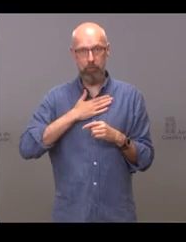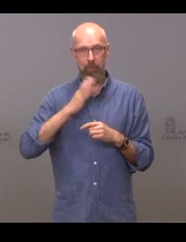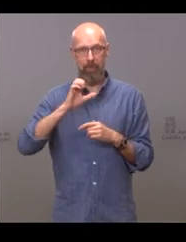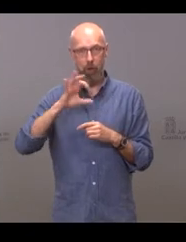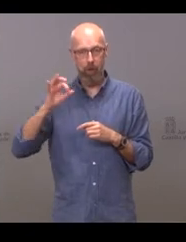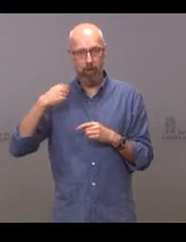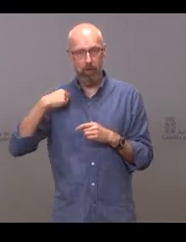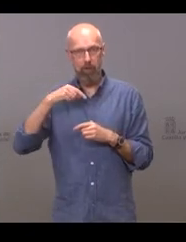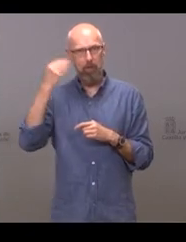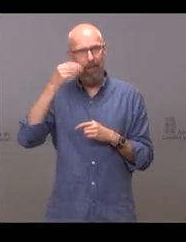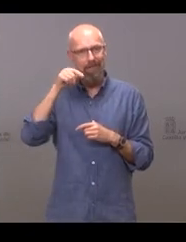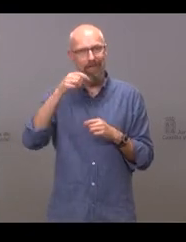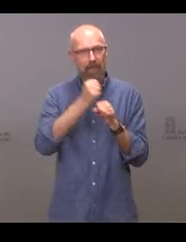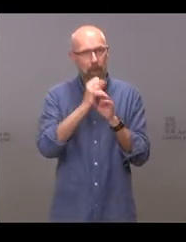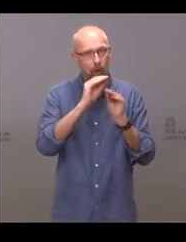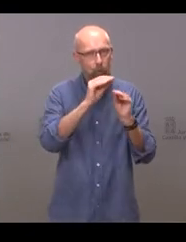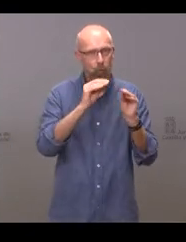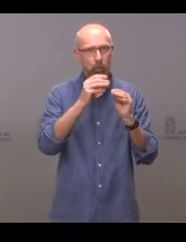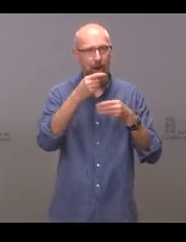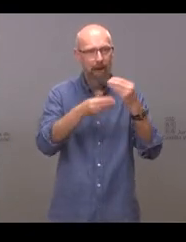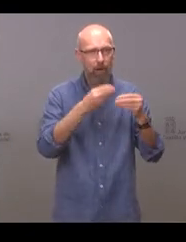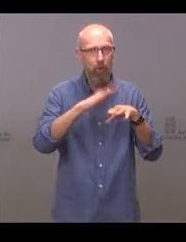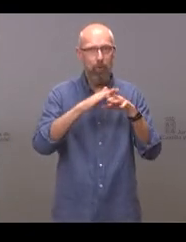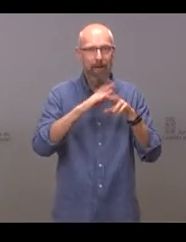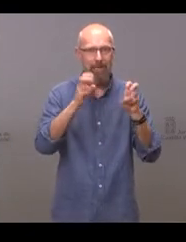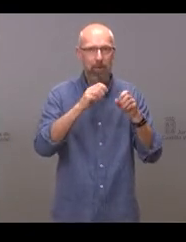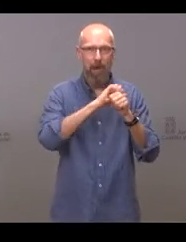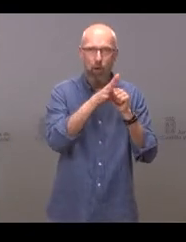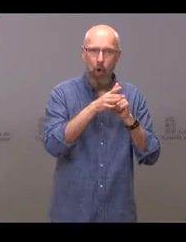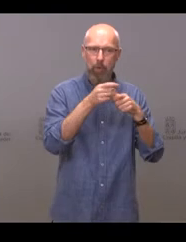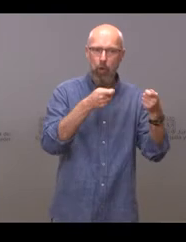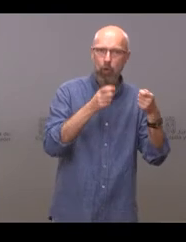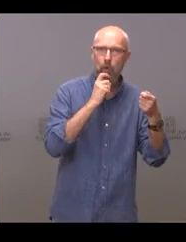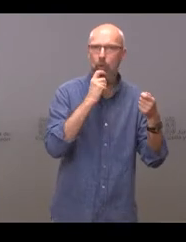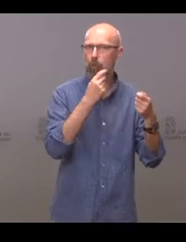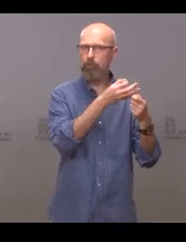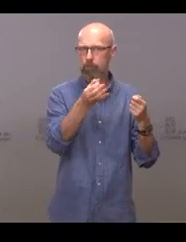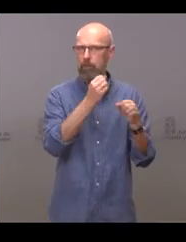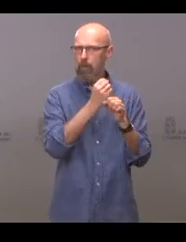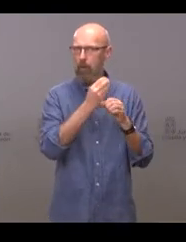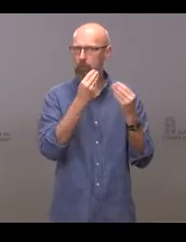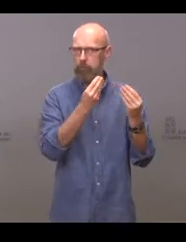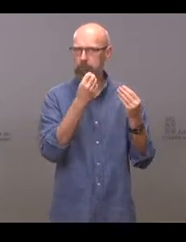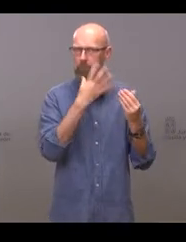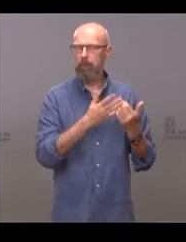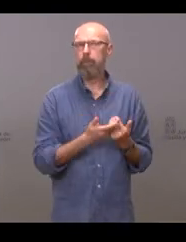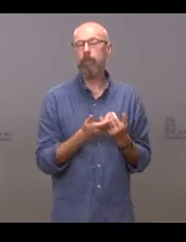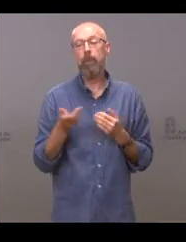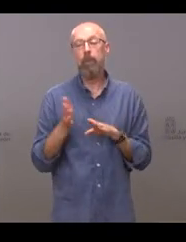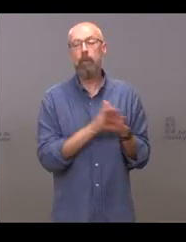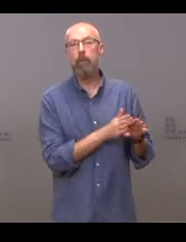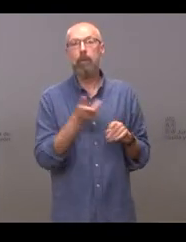positivo lo que el trabajo está realizado en ellos y lo que se ha hecho y también dentro de lo que es el el acuerdo del